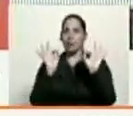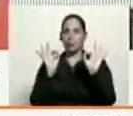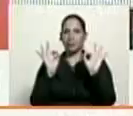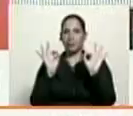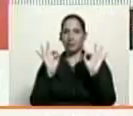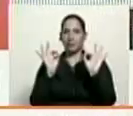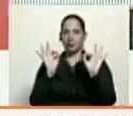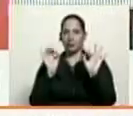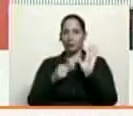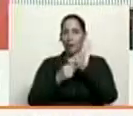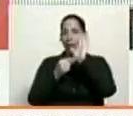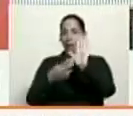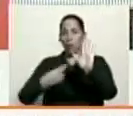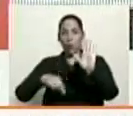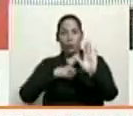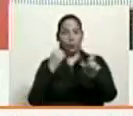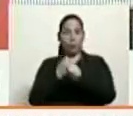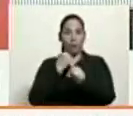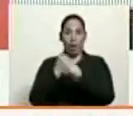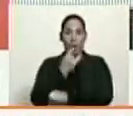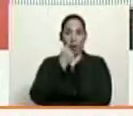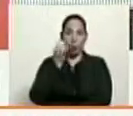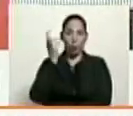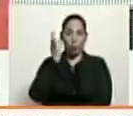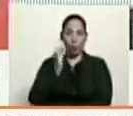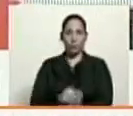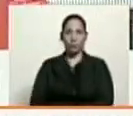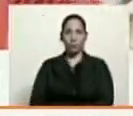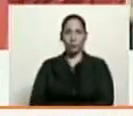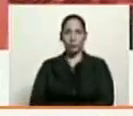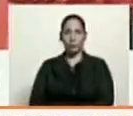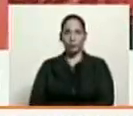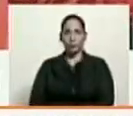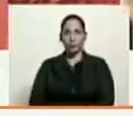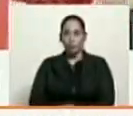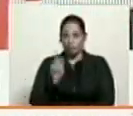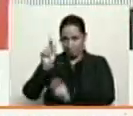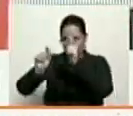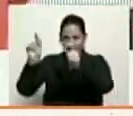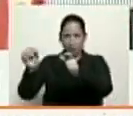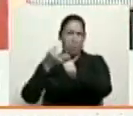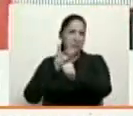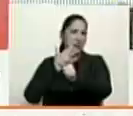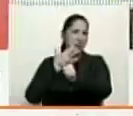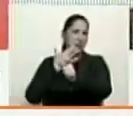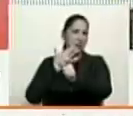la presencia de nuestros trabajadores y nuestras trabajadoras, aquellos que hoy les están lanzando